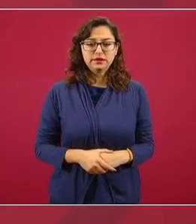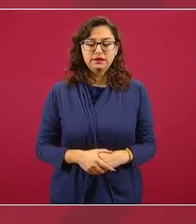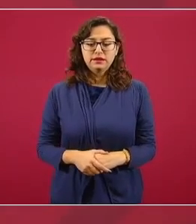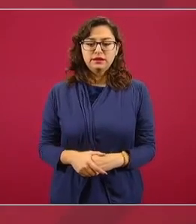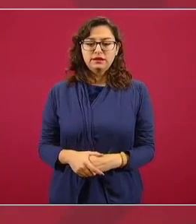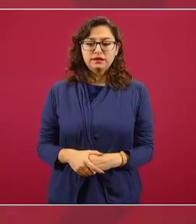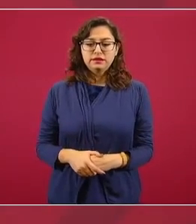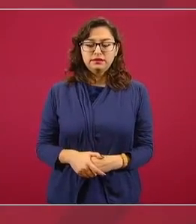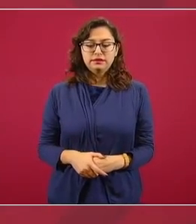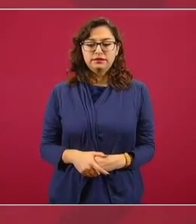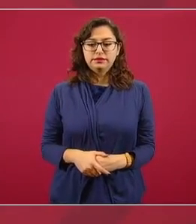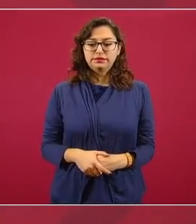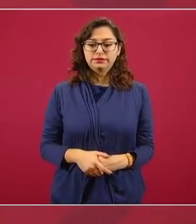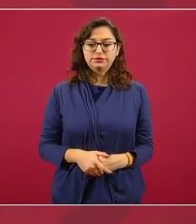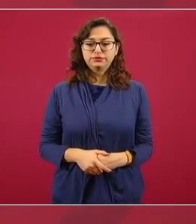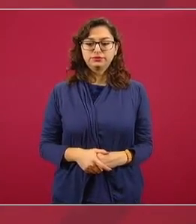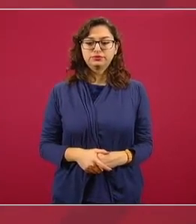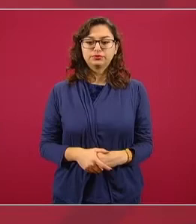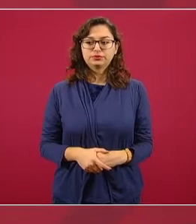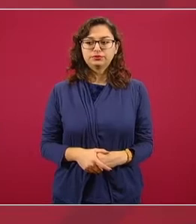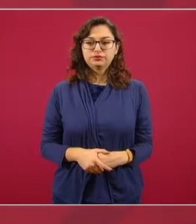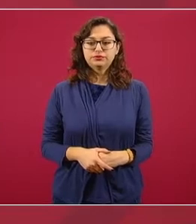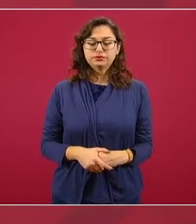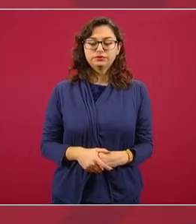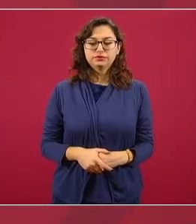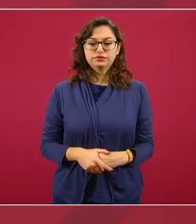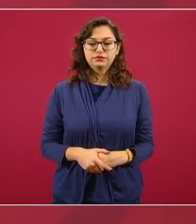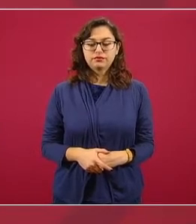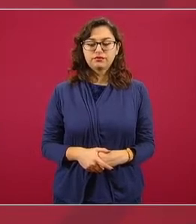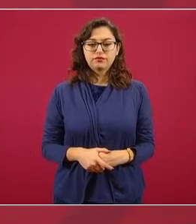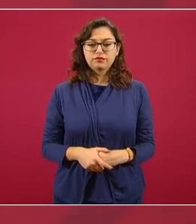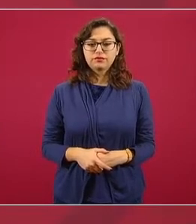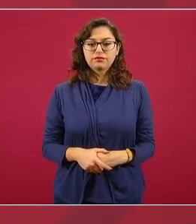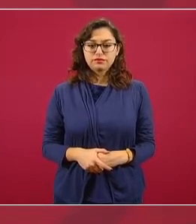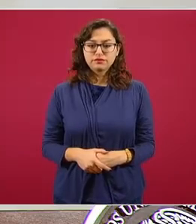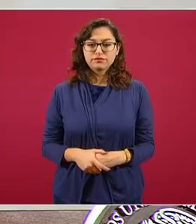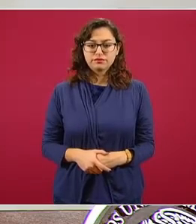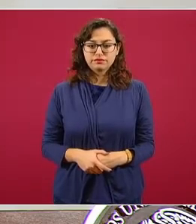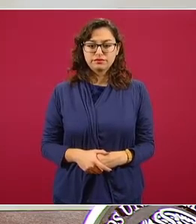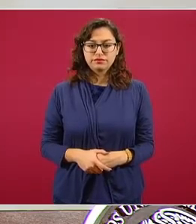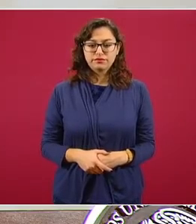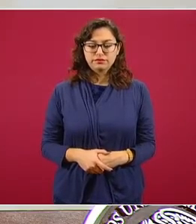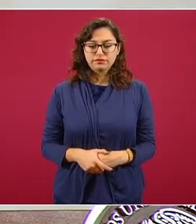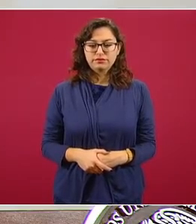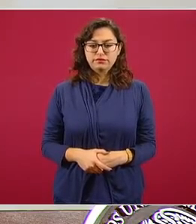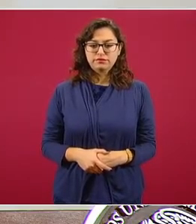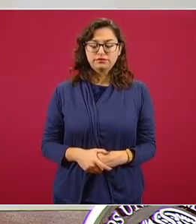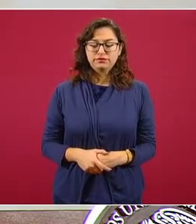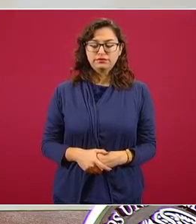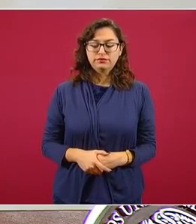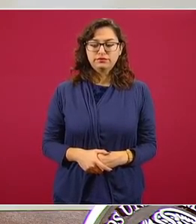ayudemos para establecer, en definitiva,